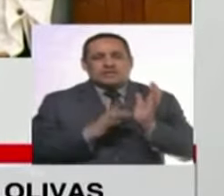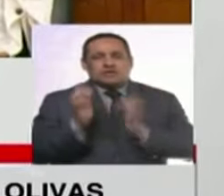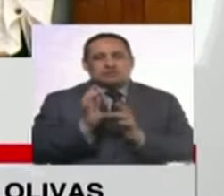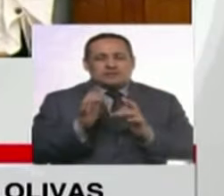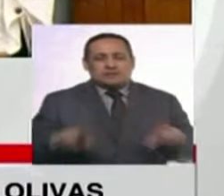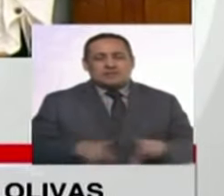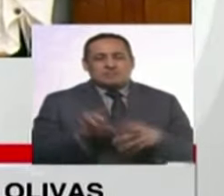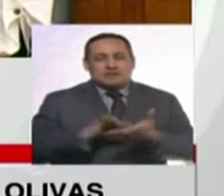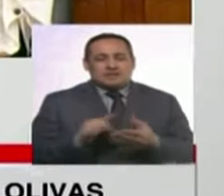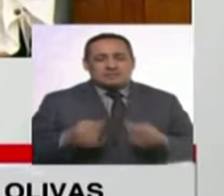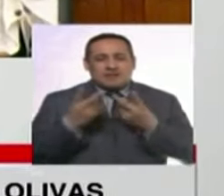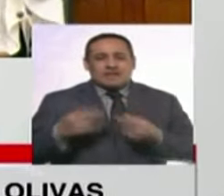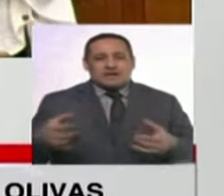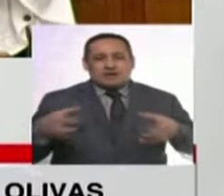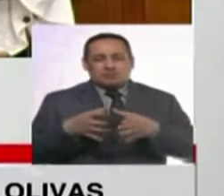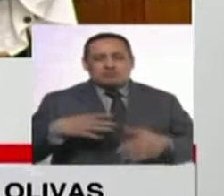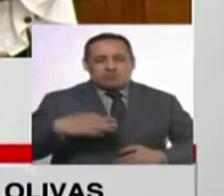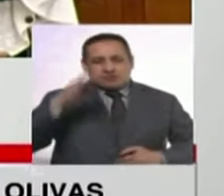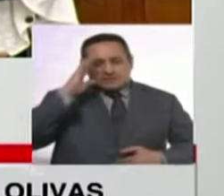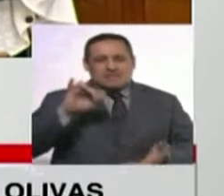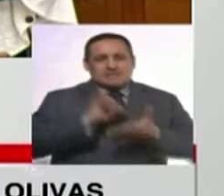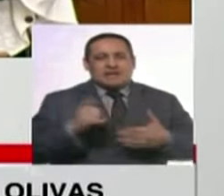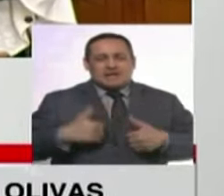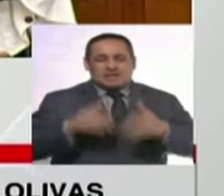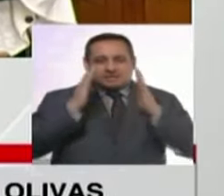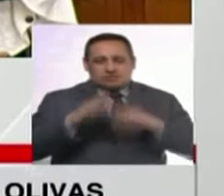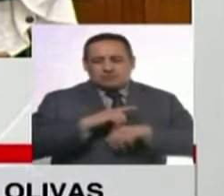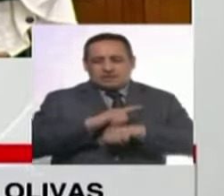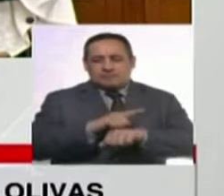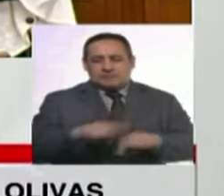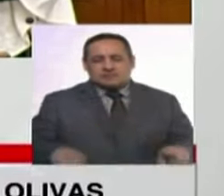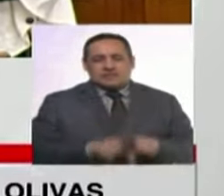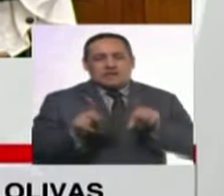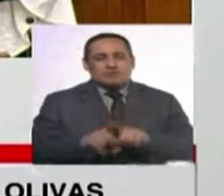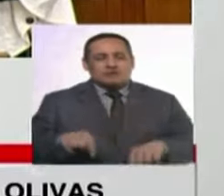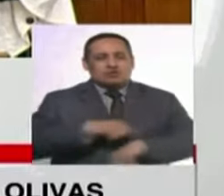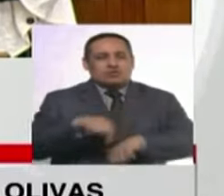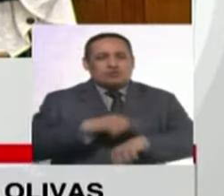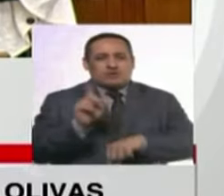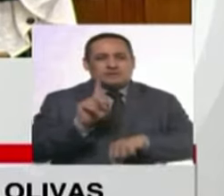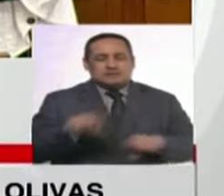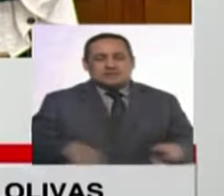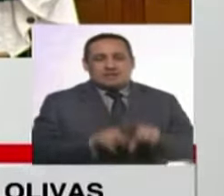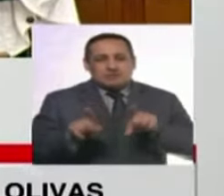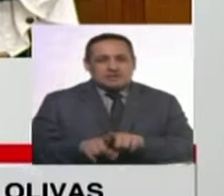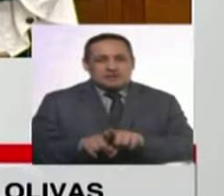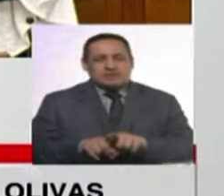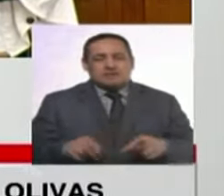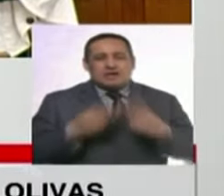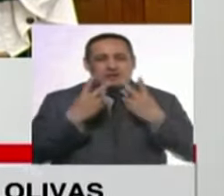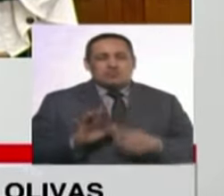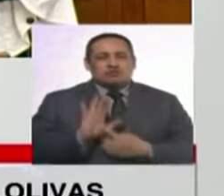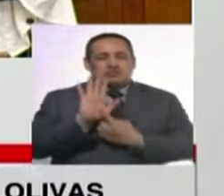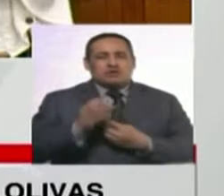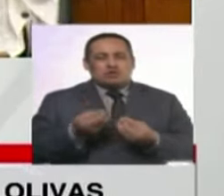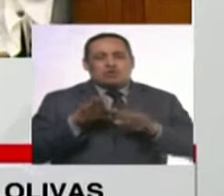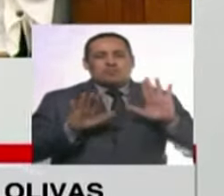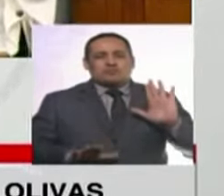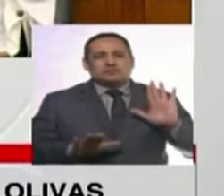María para que los policías tengan la atención oportuna y sin demoras también ha mostrado